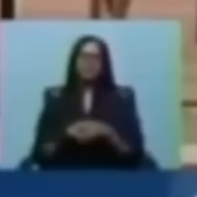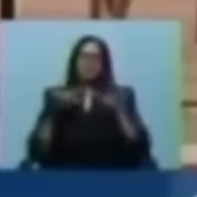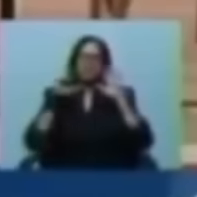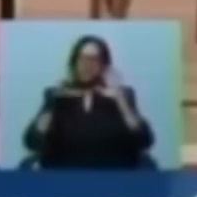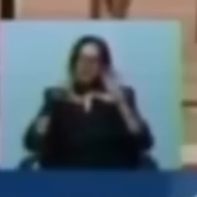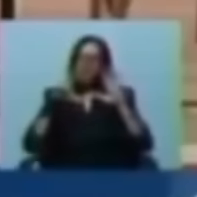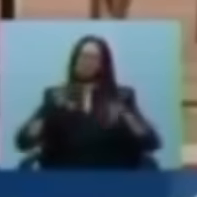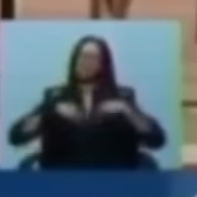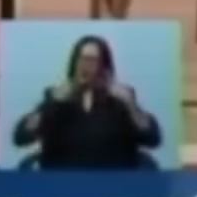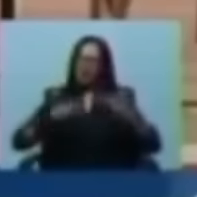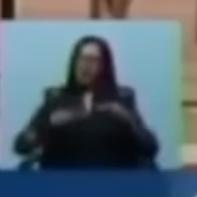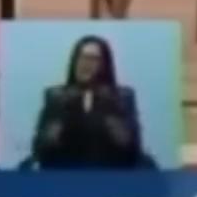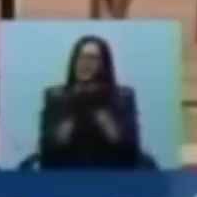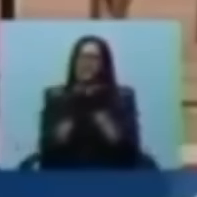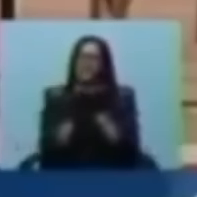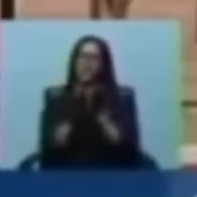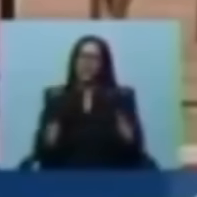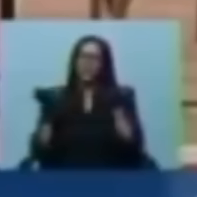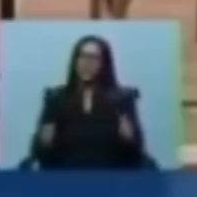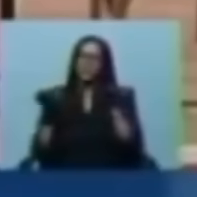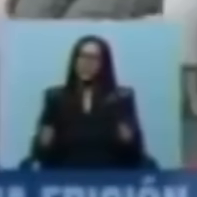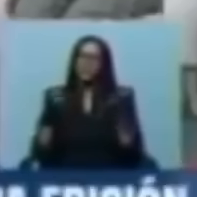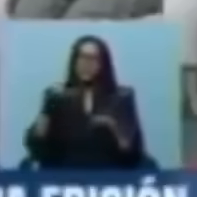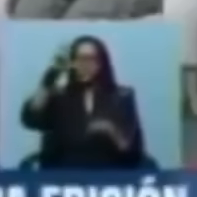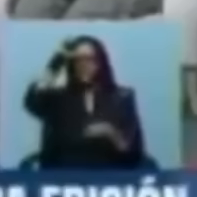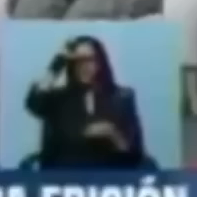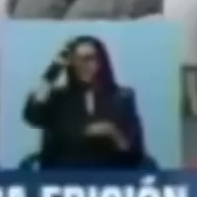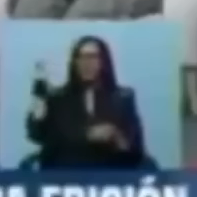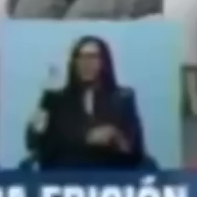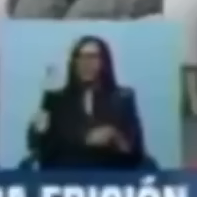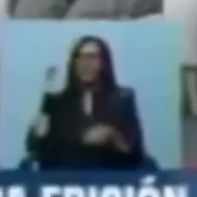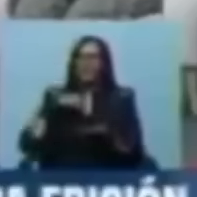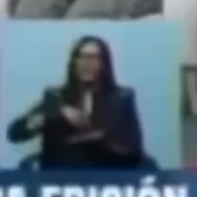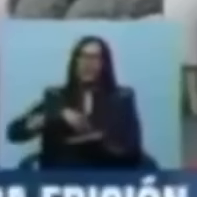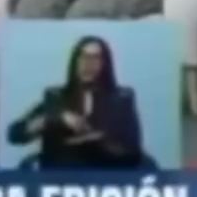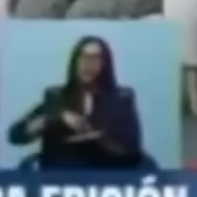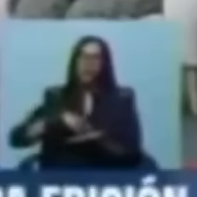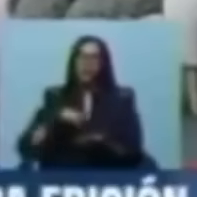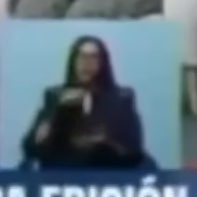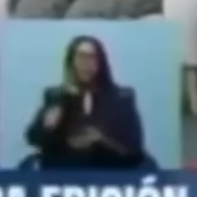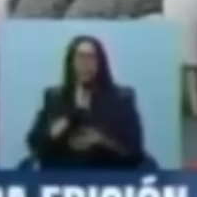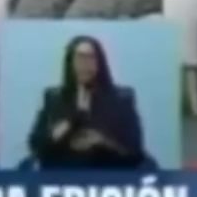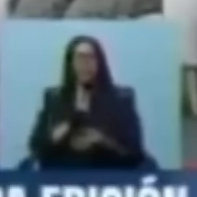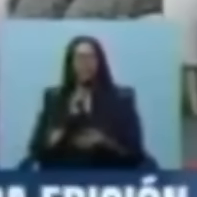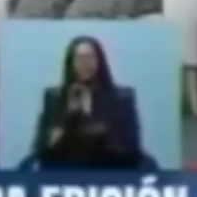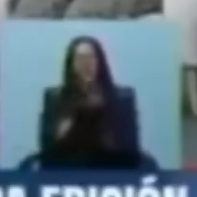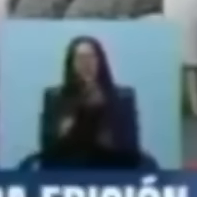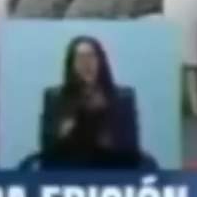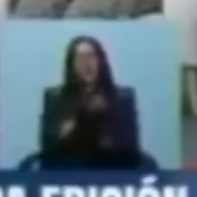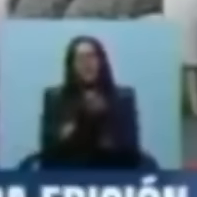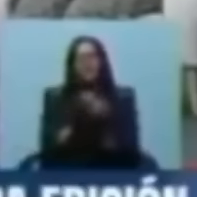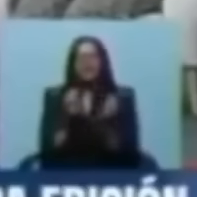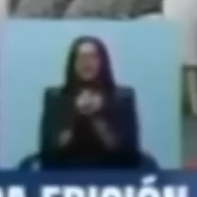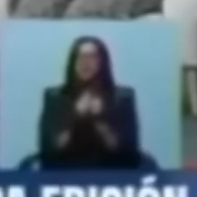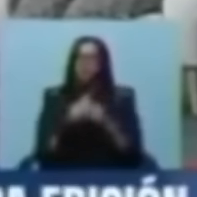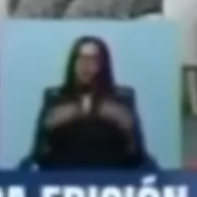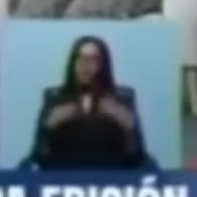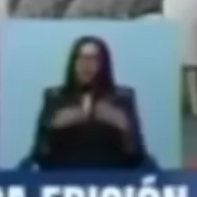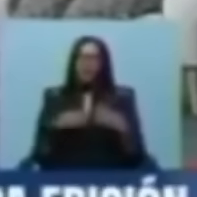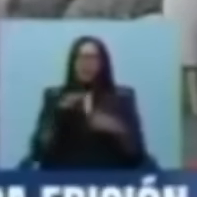hoy día en Venezuela ir a Venezuela en un turismo internacional que no sea del jola que no sean los árabes terroristas que ustedes